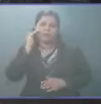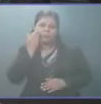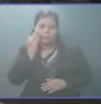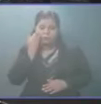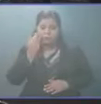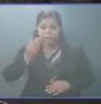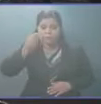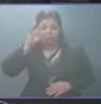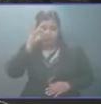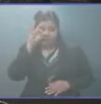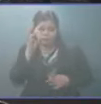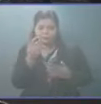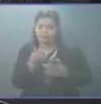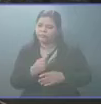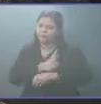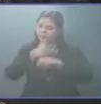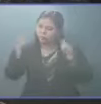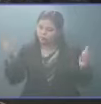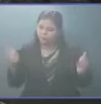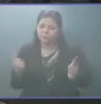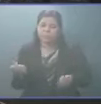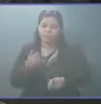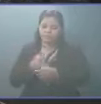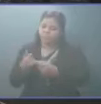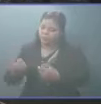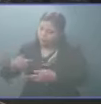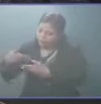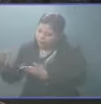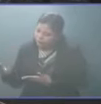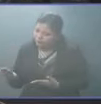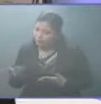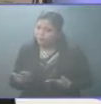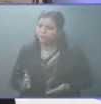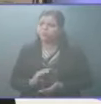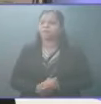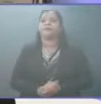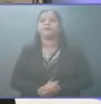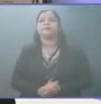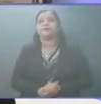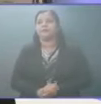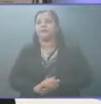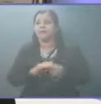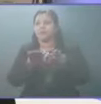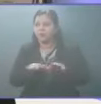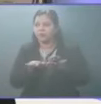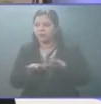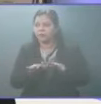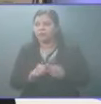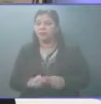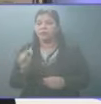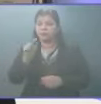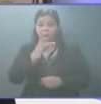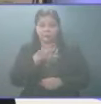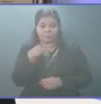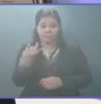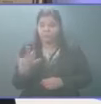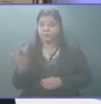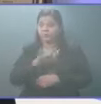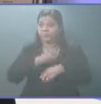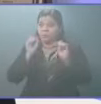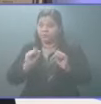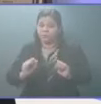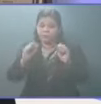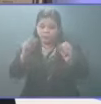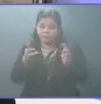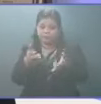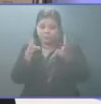Live. Doctor Bermúdez, muy buenos días. Muy bienvenido bien, a este muchos. Espacio de Foro Legislativo. Gracias, siempre es un gusto poder platicar del adulto mayor,